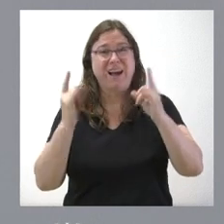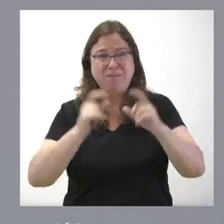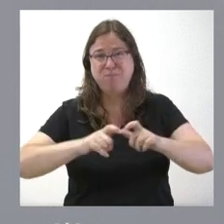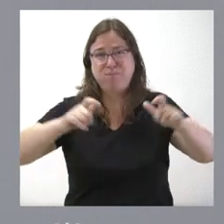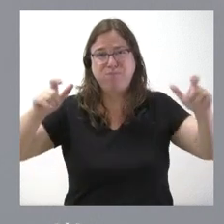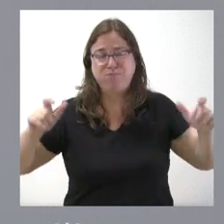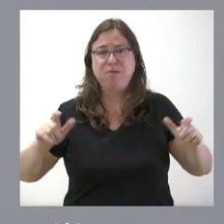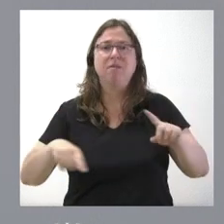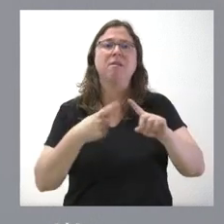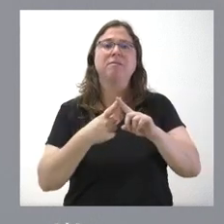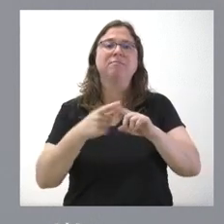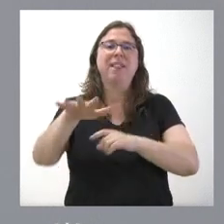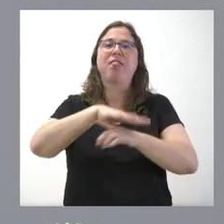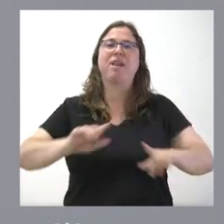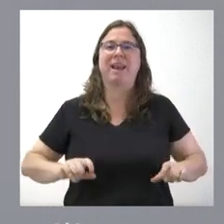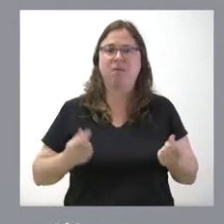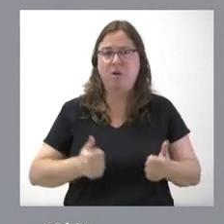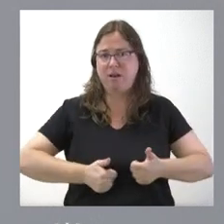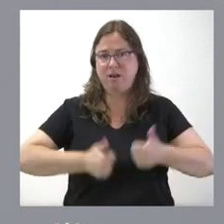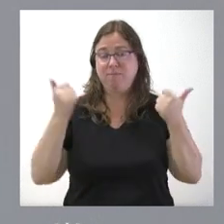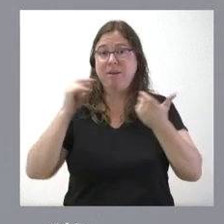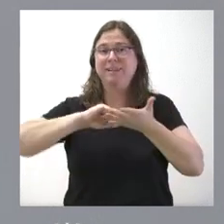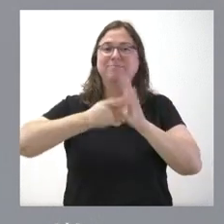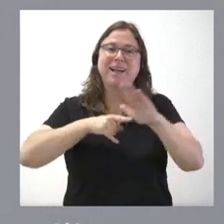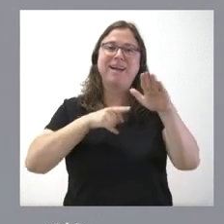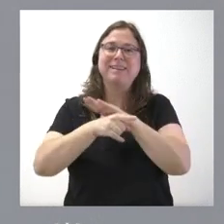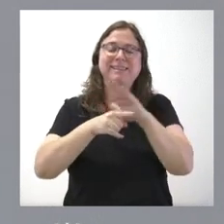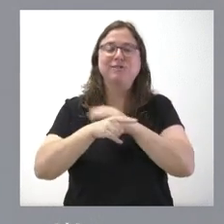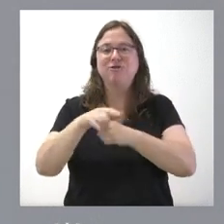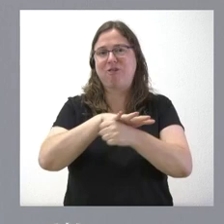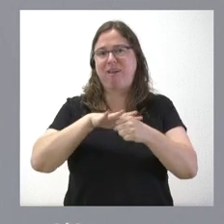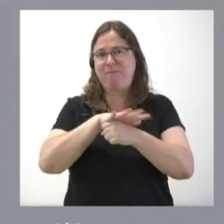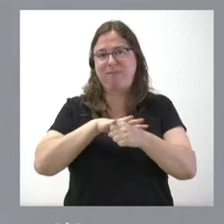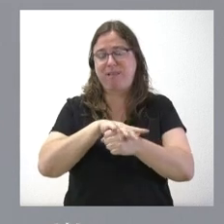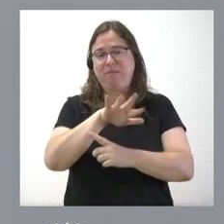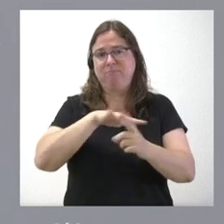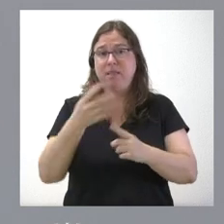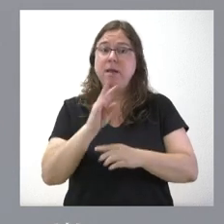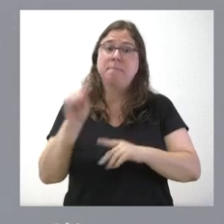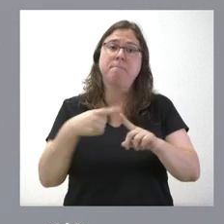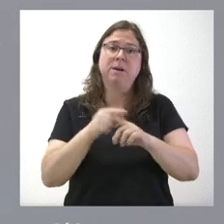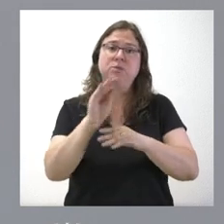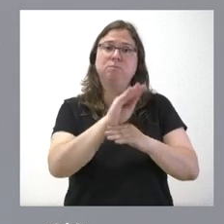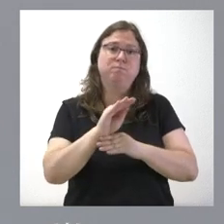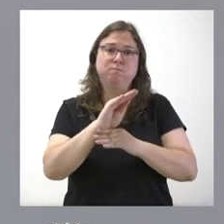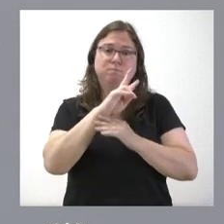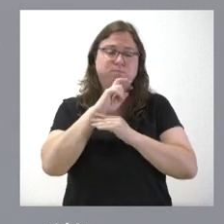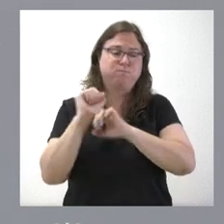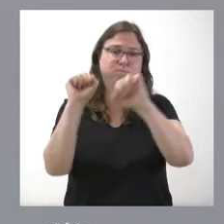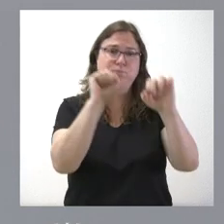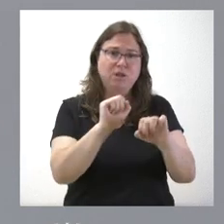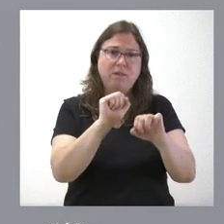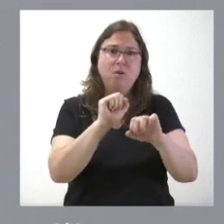espacios naturales de los trámites ambientales que tienen que realizar en todos los sentidos y de la protección que lógicamente Castilla León tiene